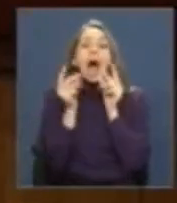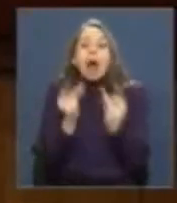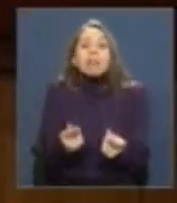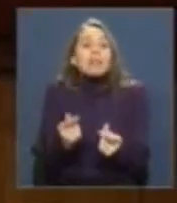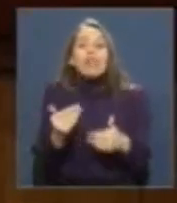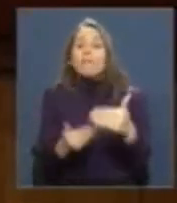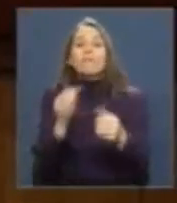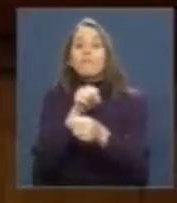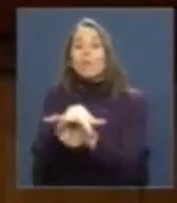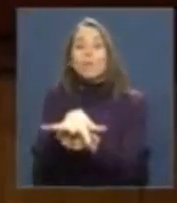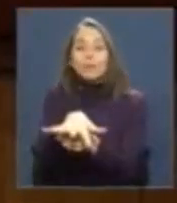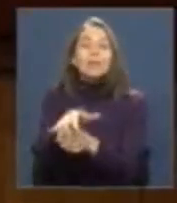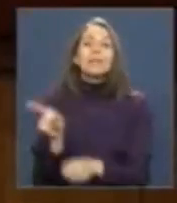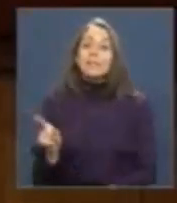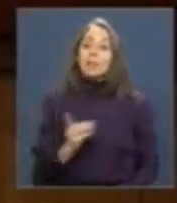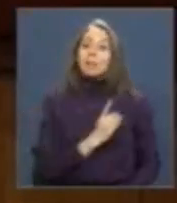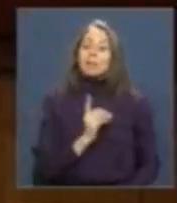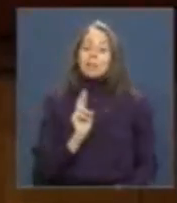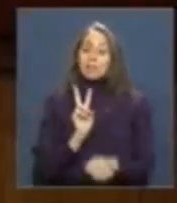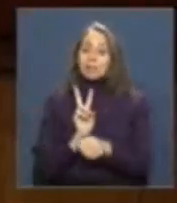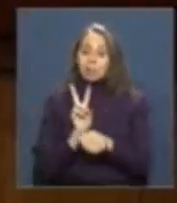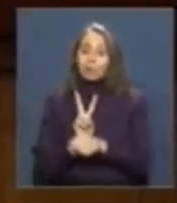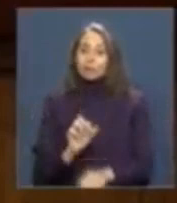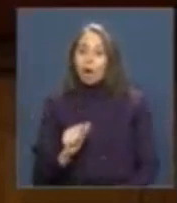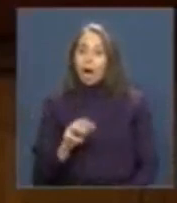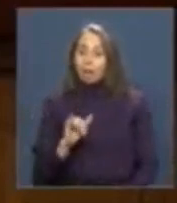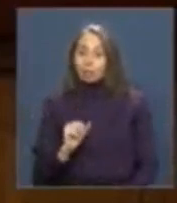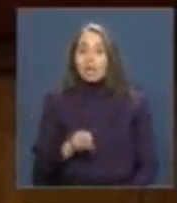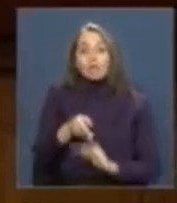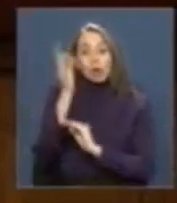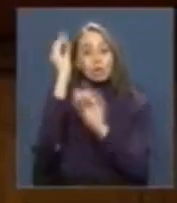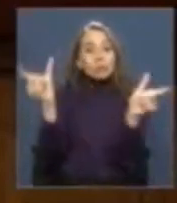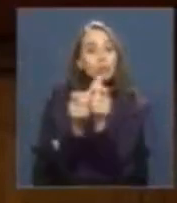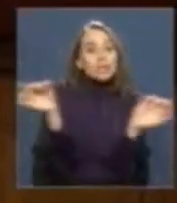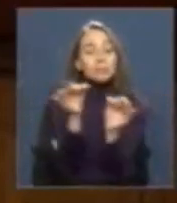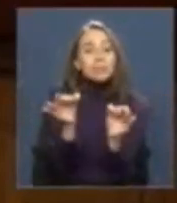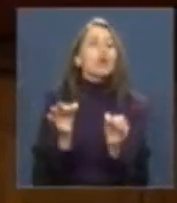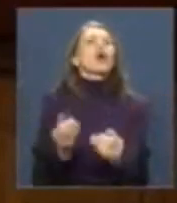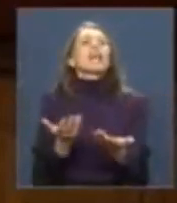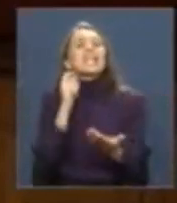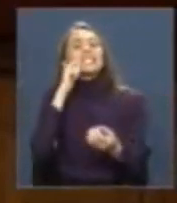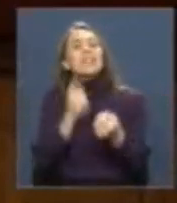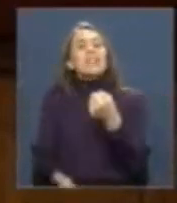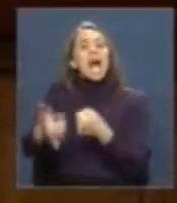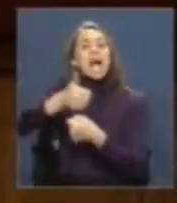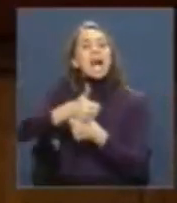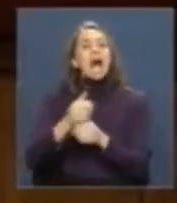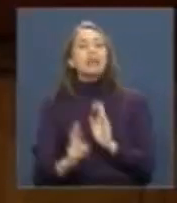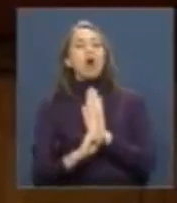señor fernando atria explicó respecto a los cargos de representación política que no hay